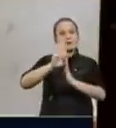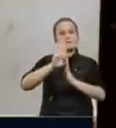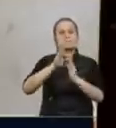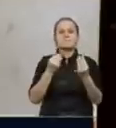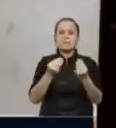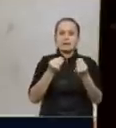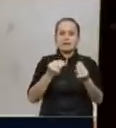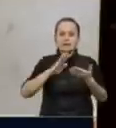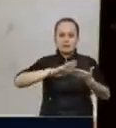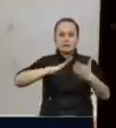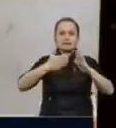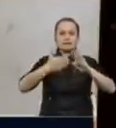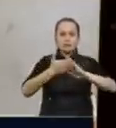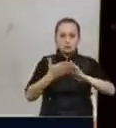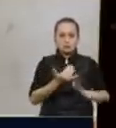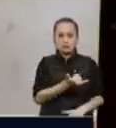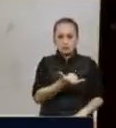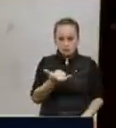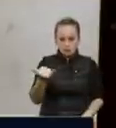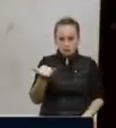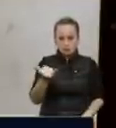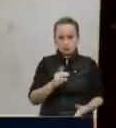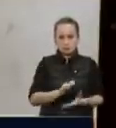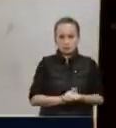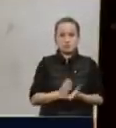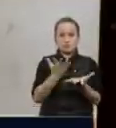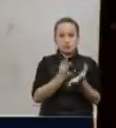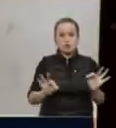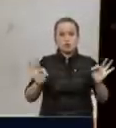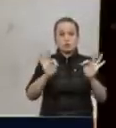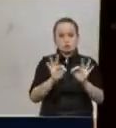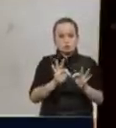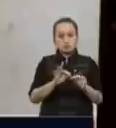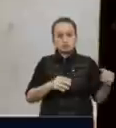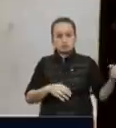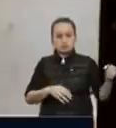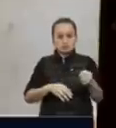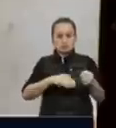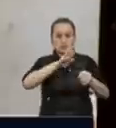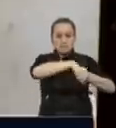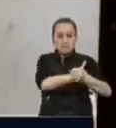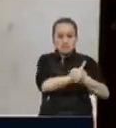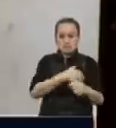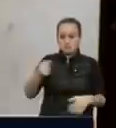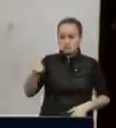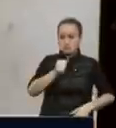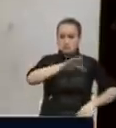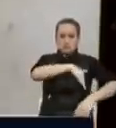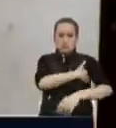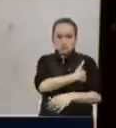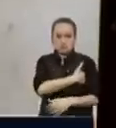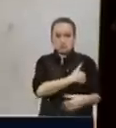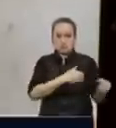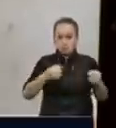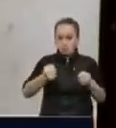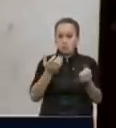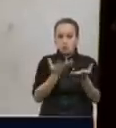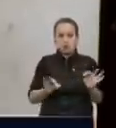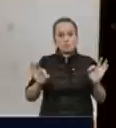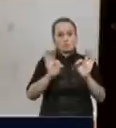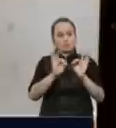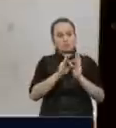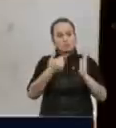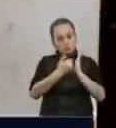para nuestras comunidades, tengan también una presencia efectiva, que es lo que puede garantizar